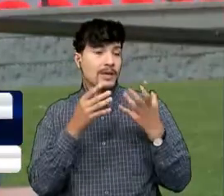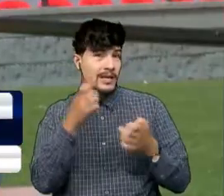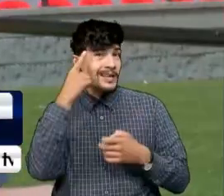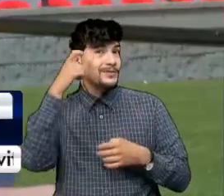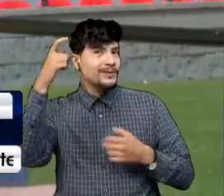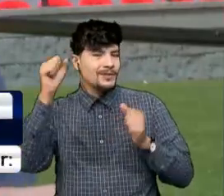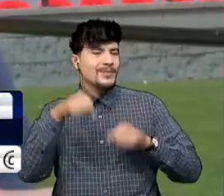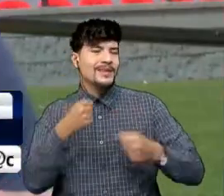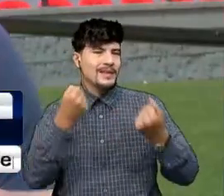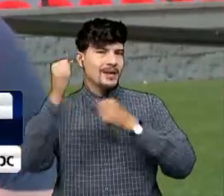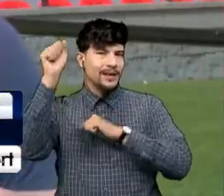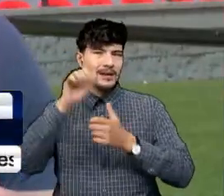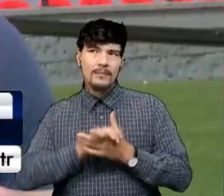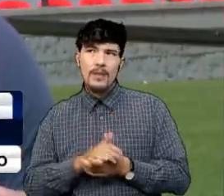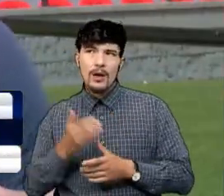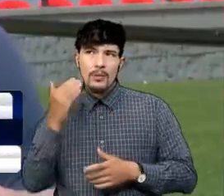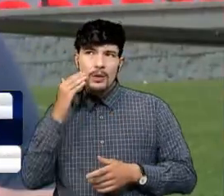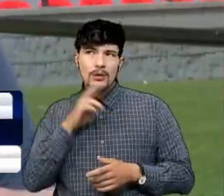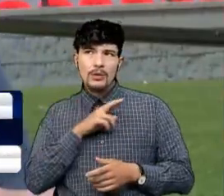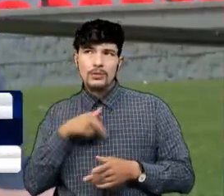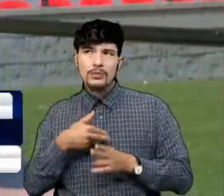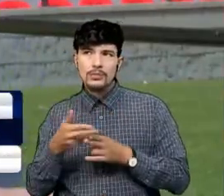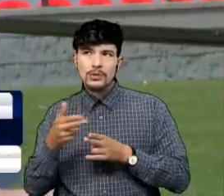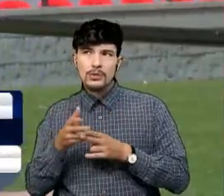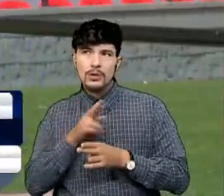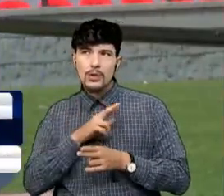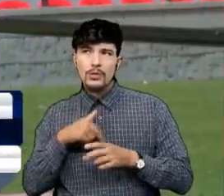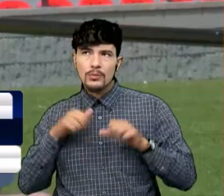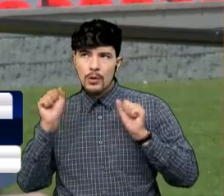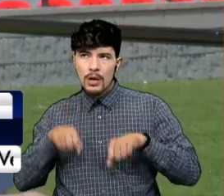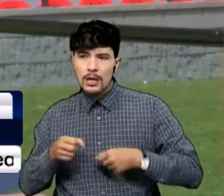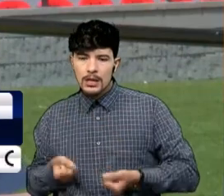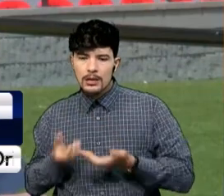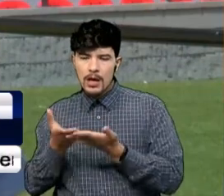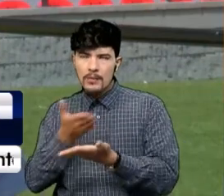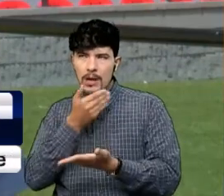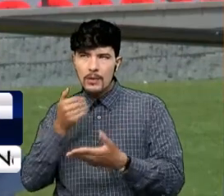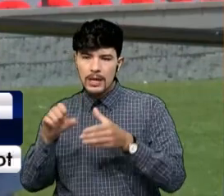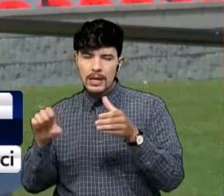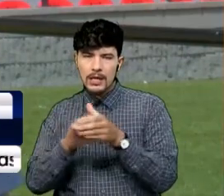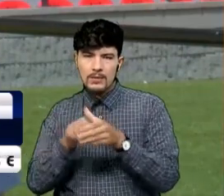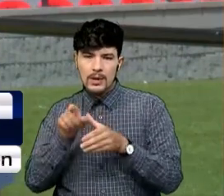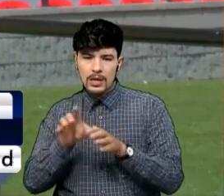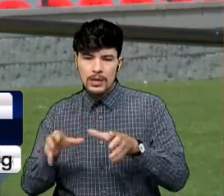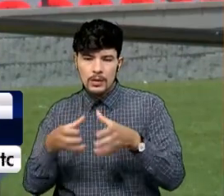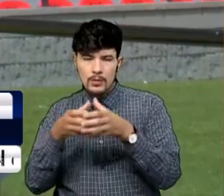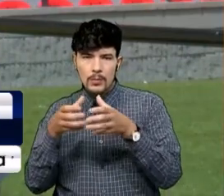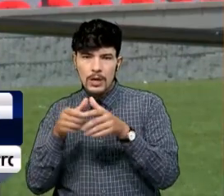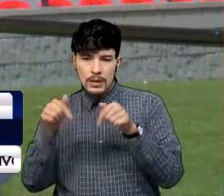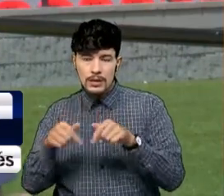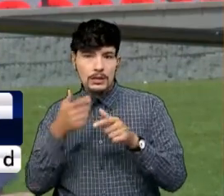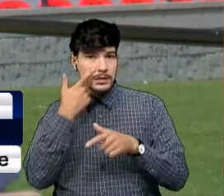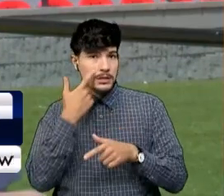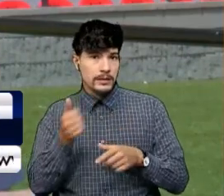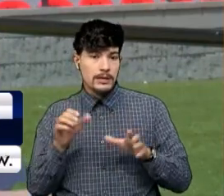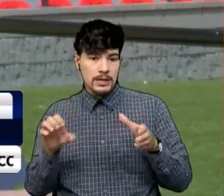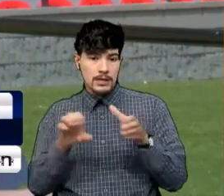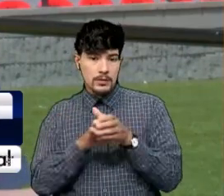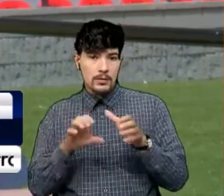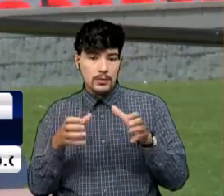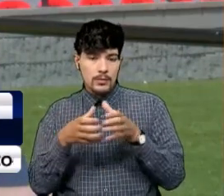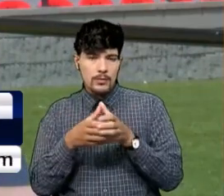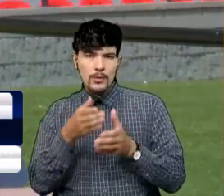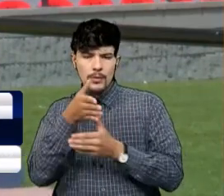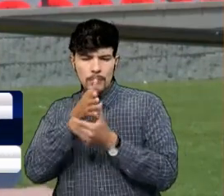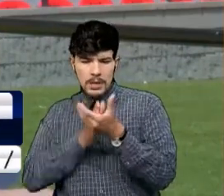para que cuando ya estemos a punto poder dar lo mejor para el equipo en el grupo hice un gran grupo un grupo muy humilde